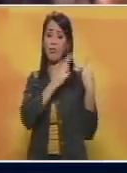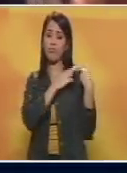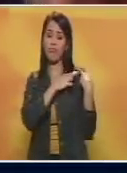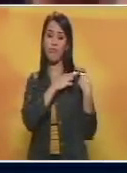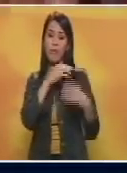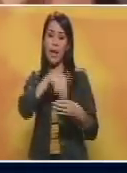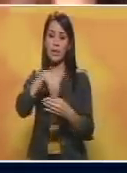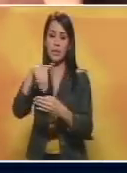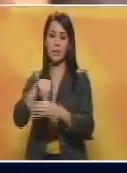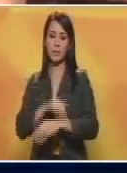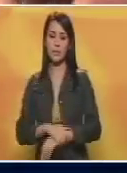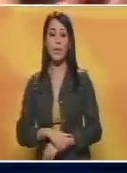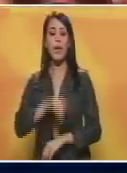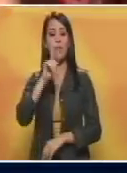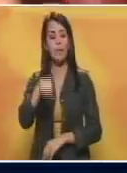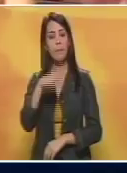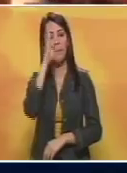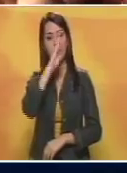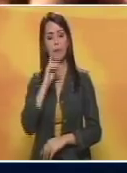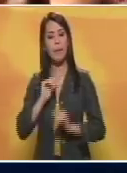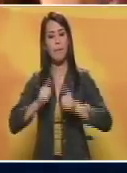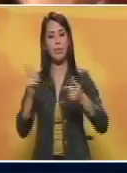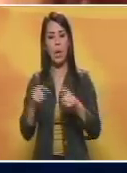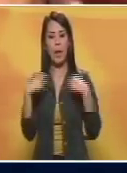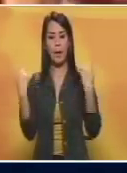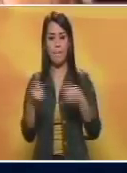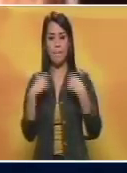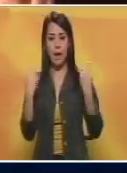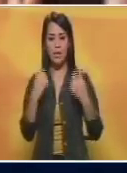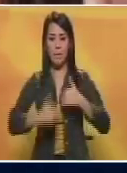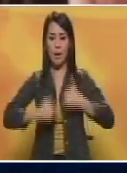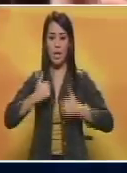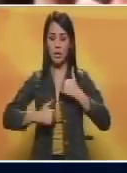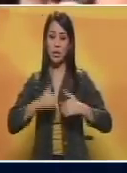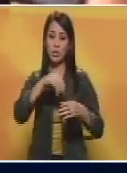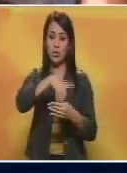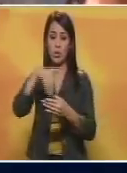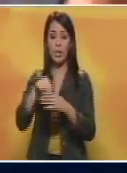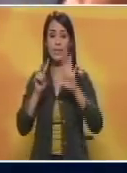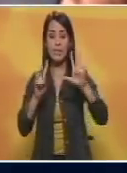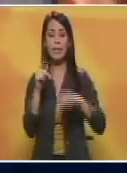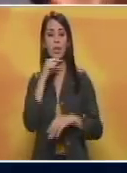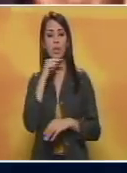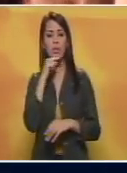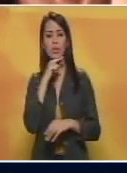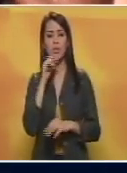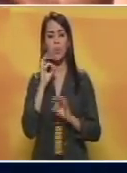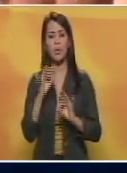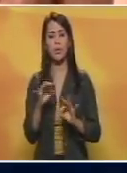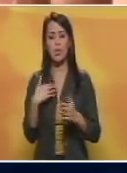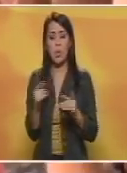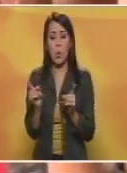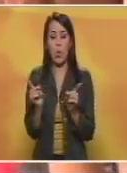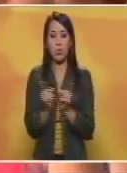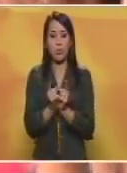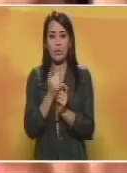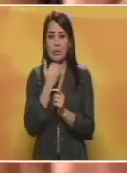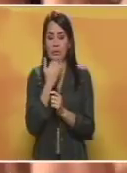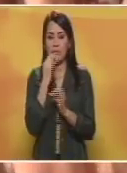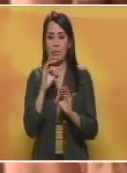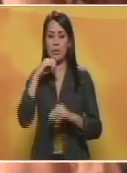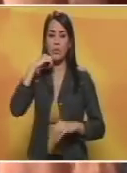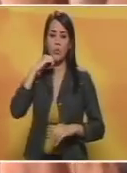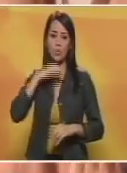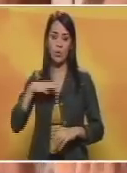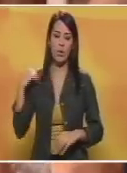por otra parte brasil inició hoy la campaña para las elecciones del próximo 7 de octubre considerada la más corta e indefinida de su